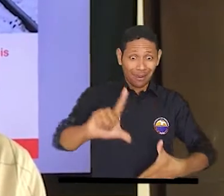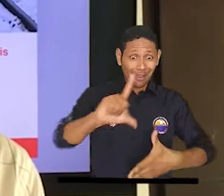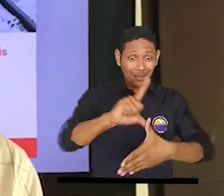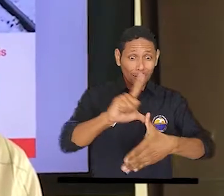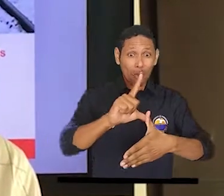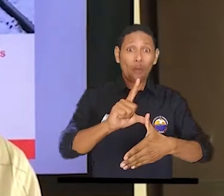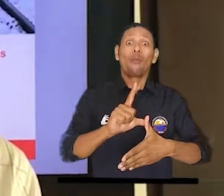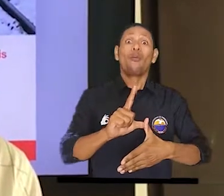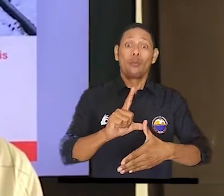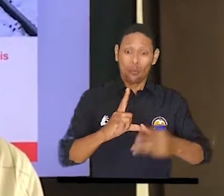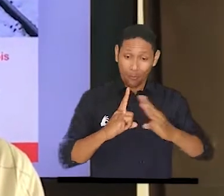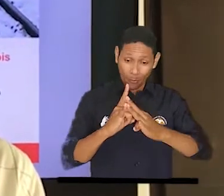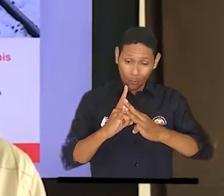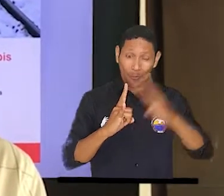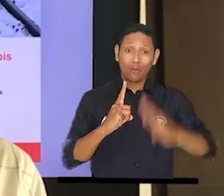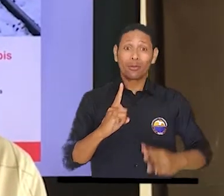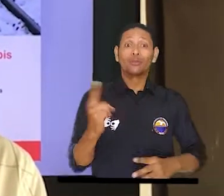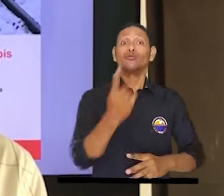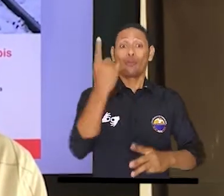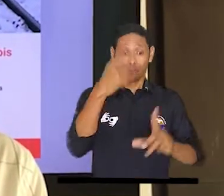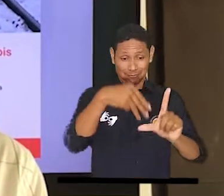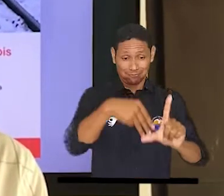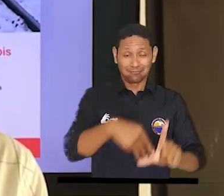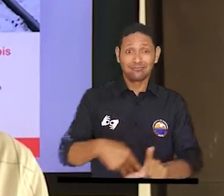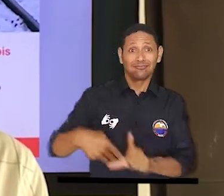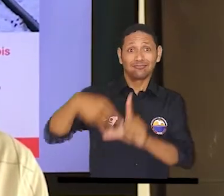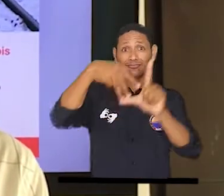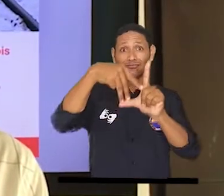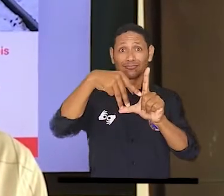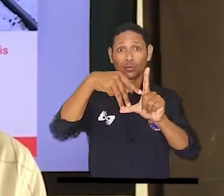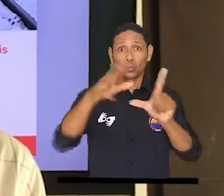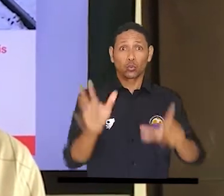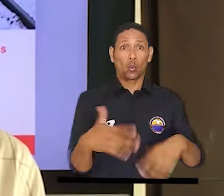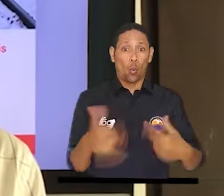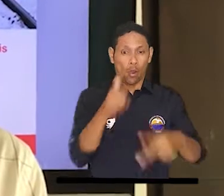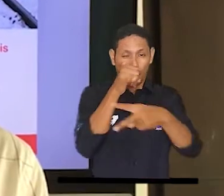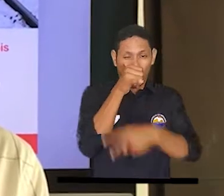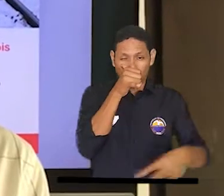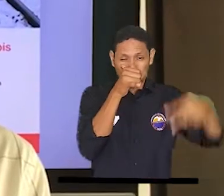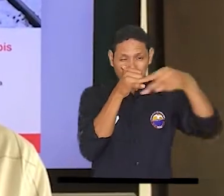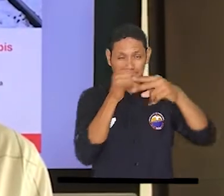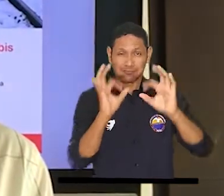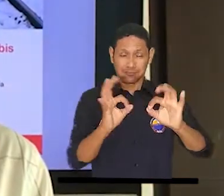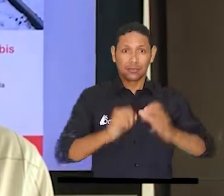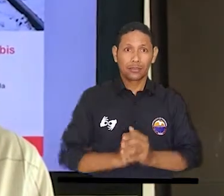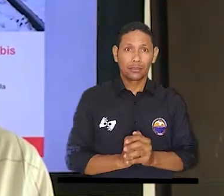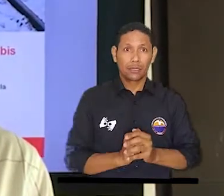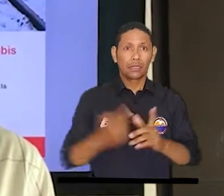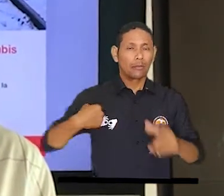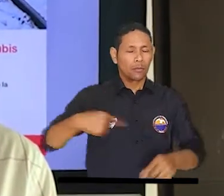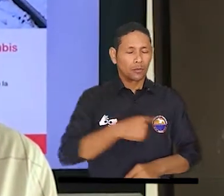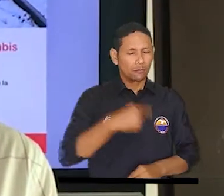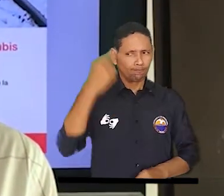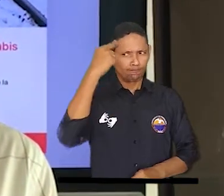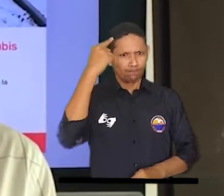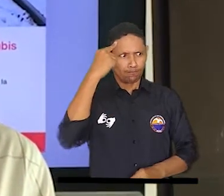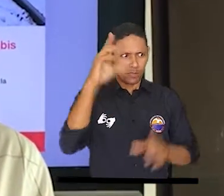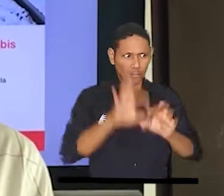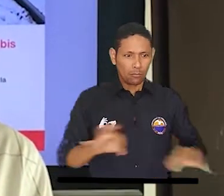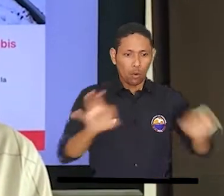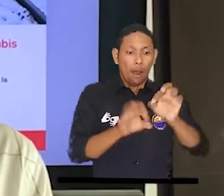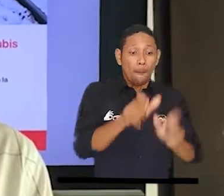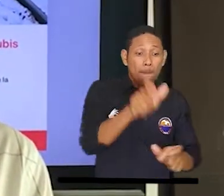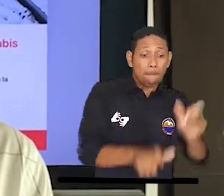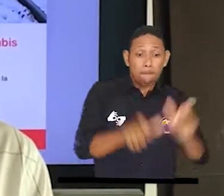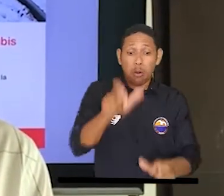en Latinoamérica con un programa de maestría en esta área de la disciplina antropológica. Adicionalmente, estamos preocupados por la formación